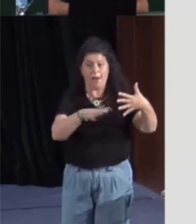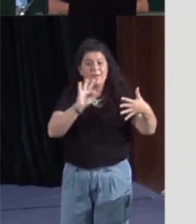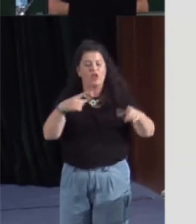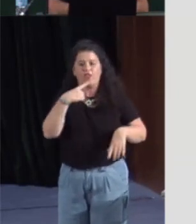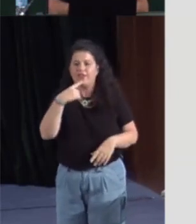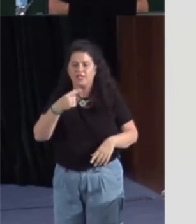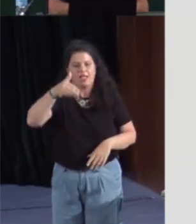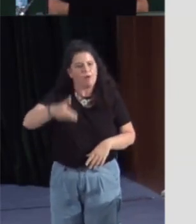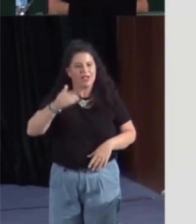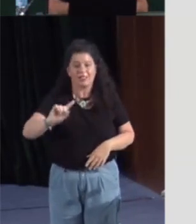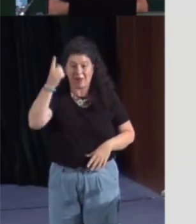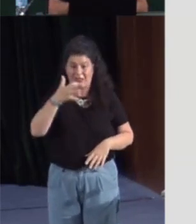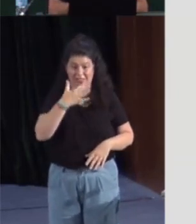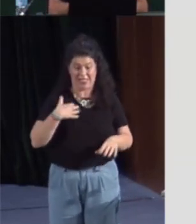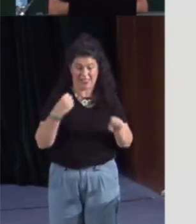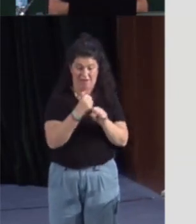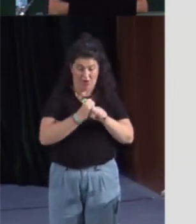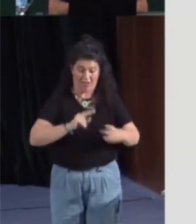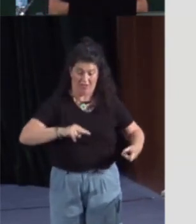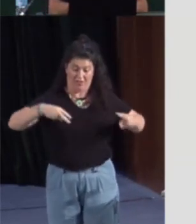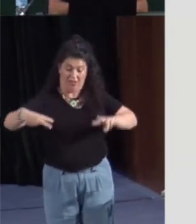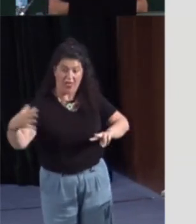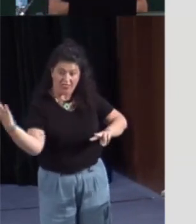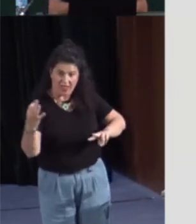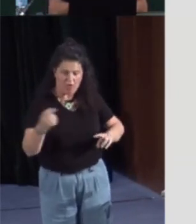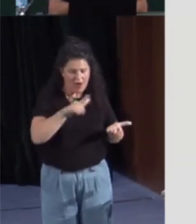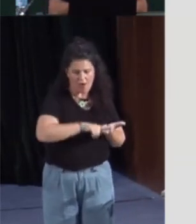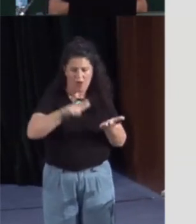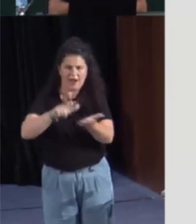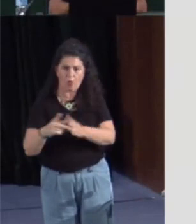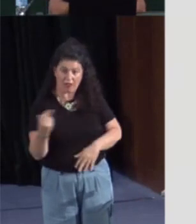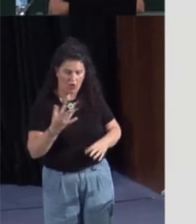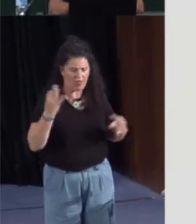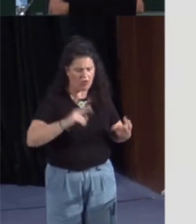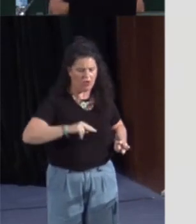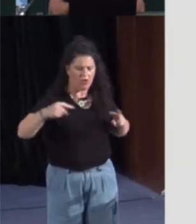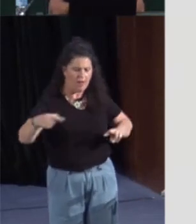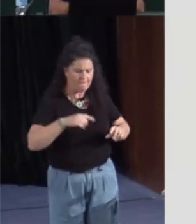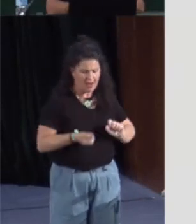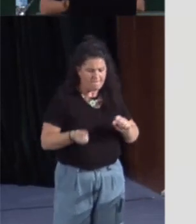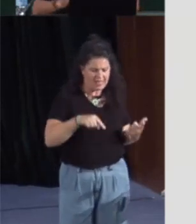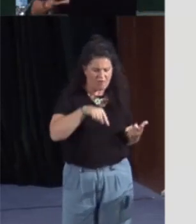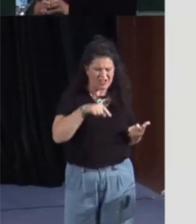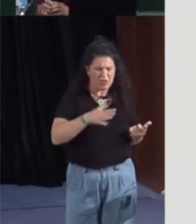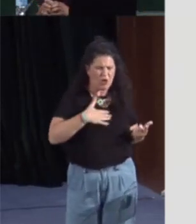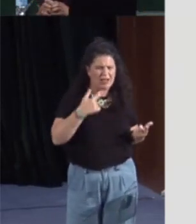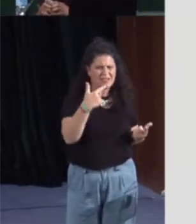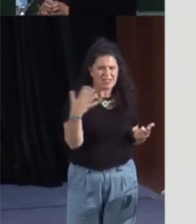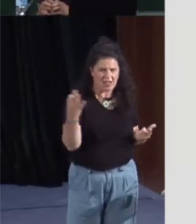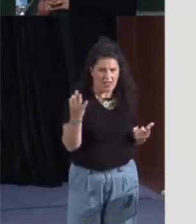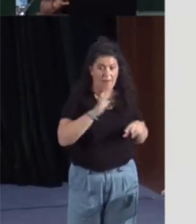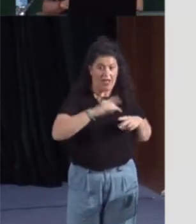principio básico en la traducción es tratar de preservar la metáfora conceptual en la lengua